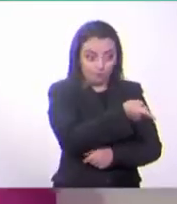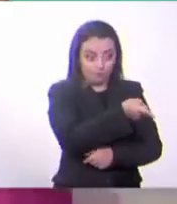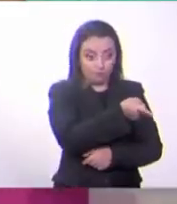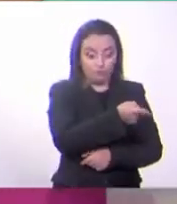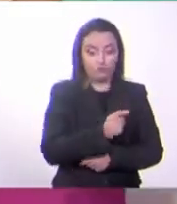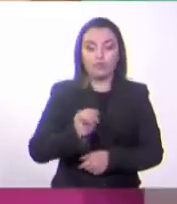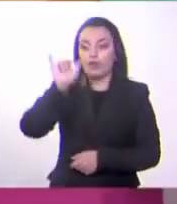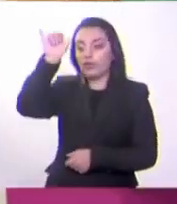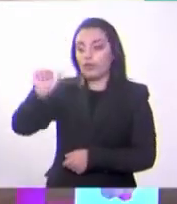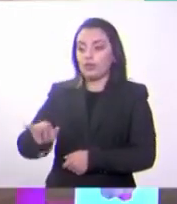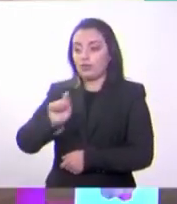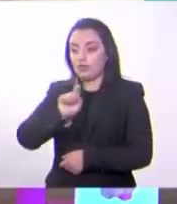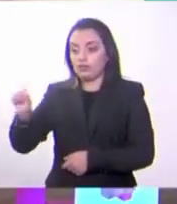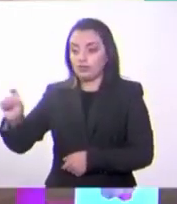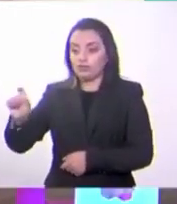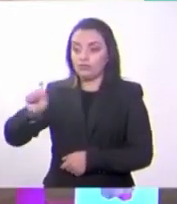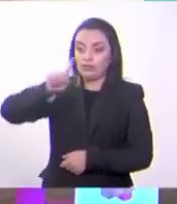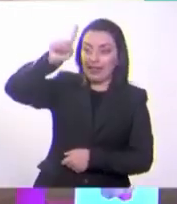Una parábola.